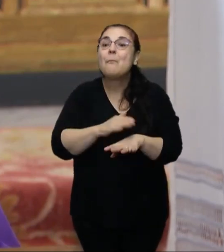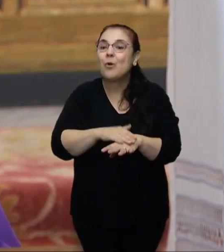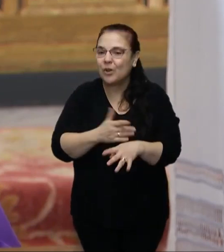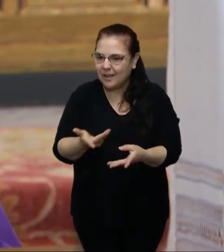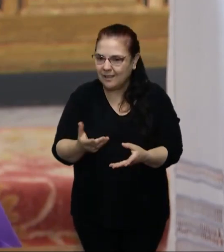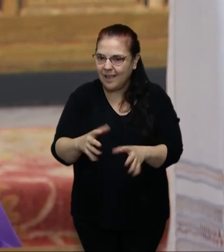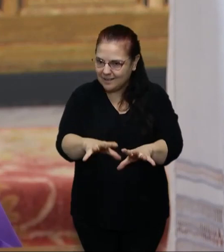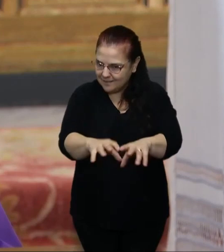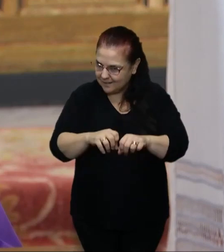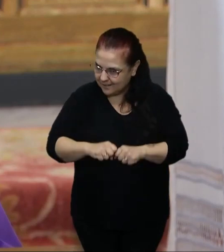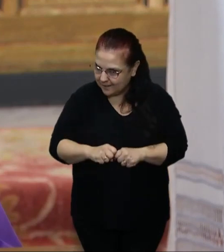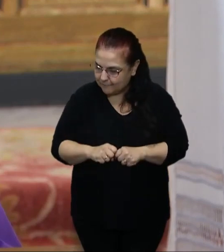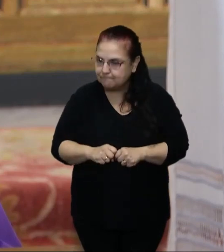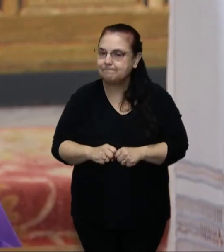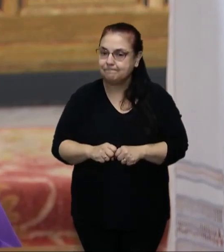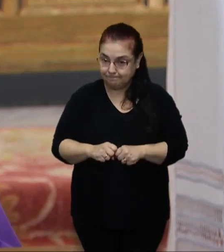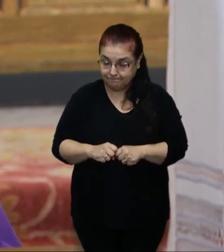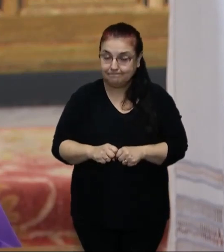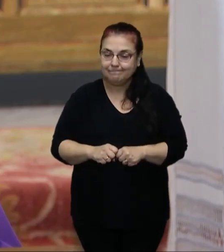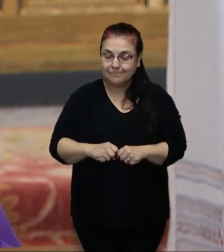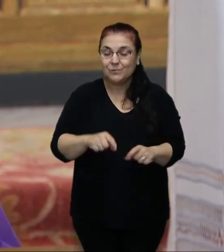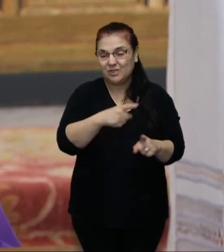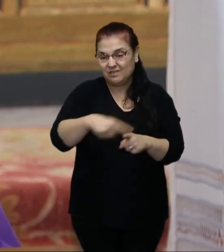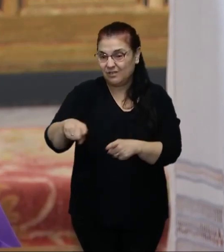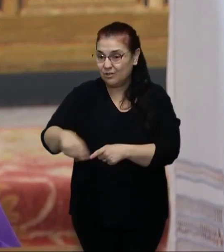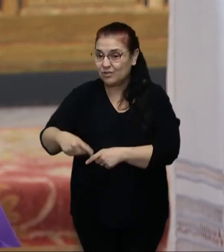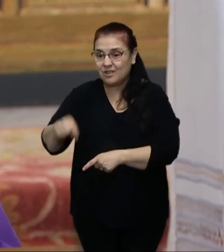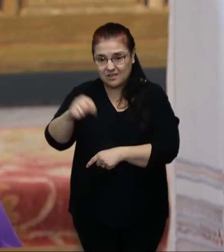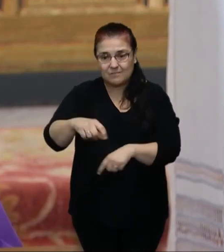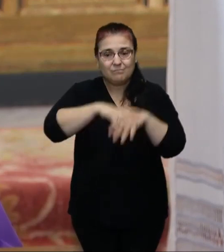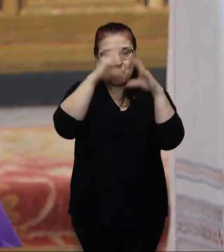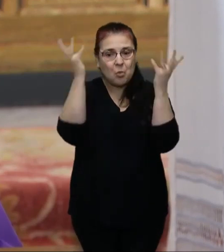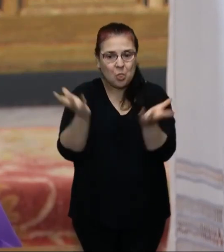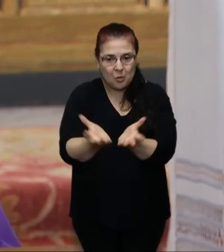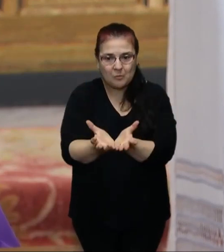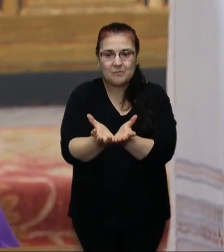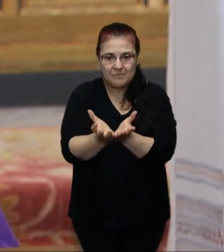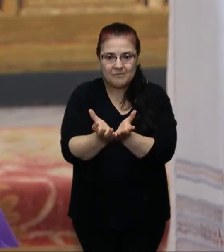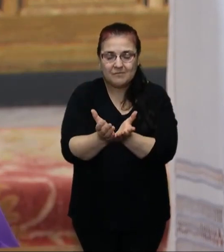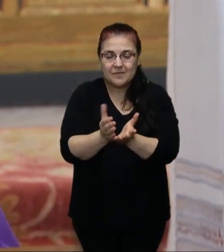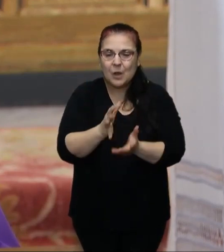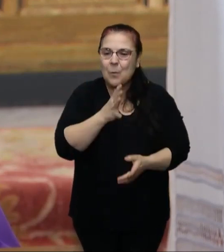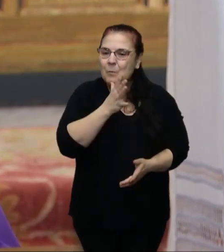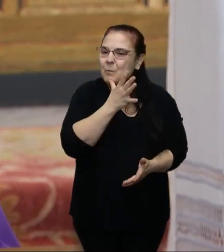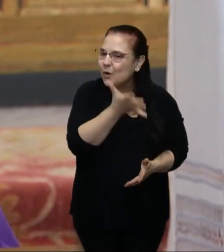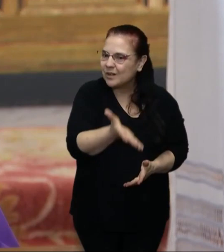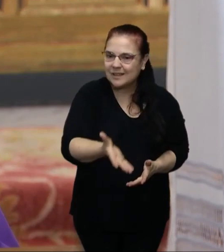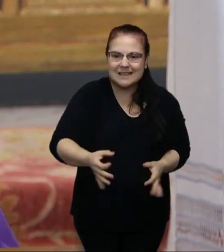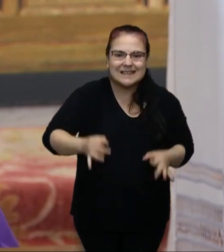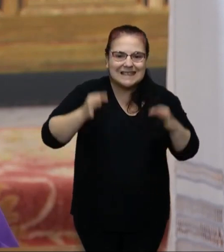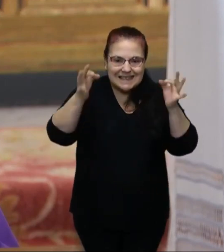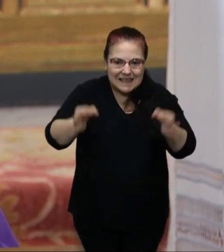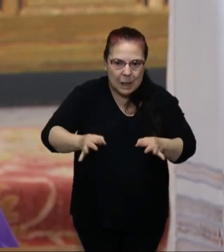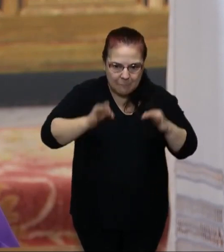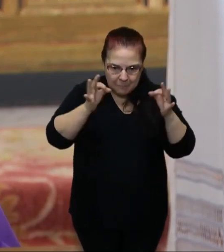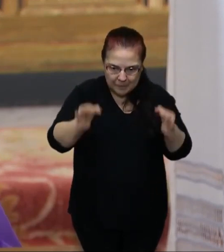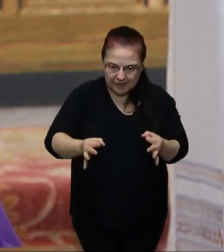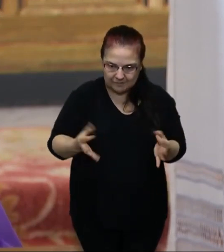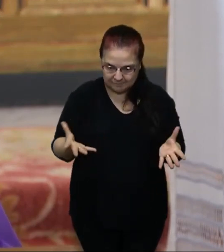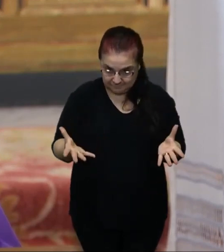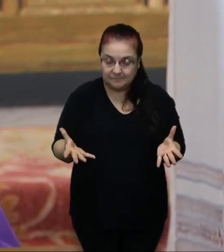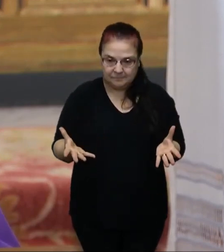Dios tantas cosas en nuestro mundo? Porque siempre, incluso a través de